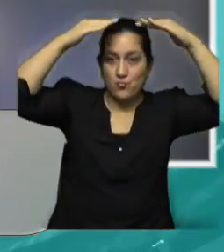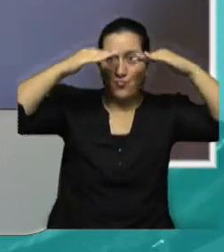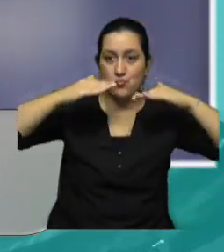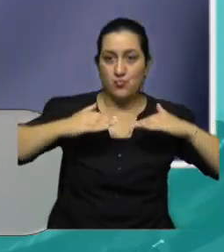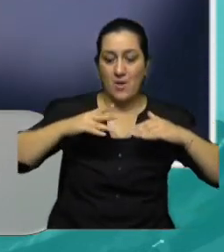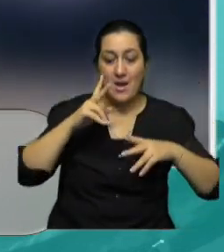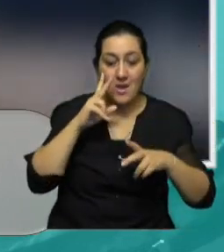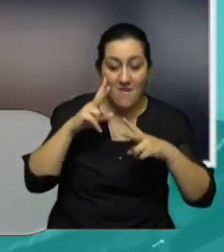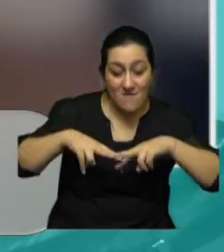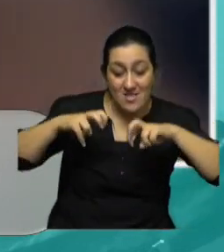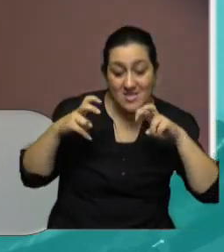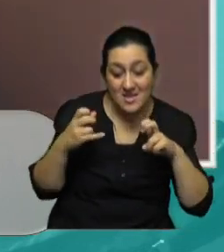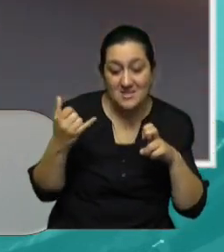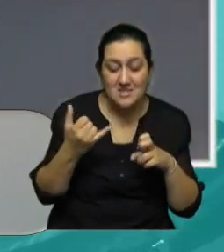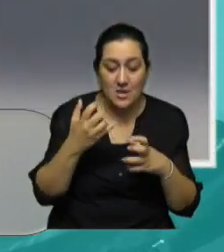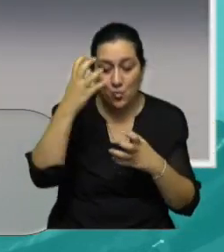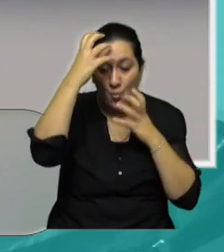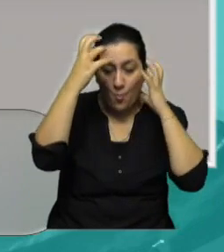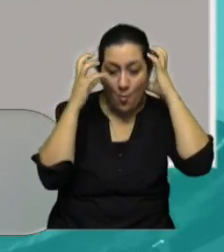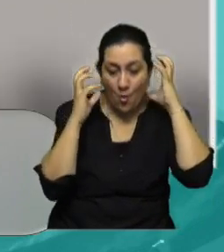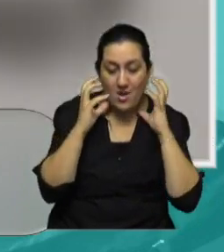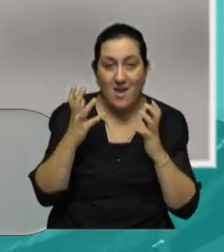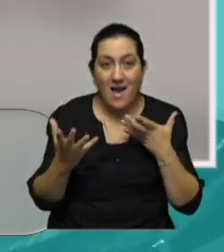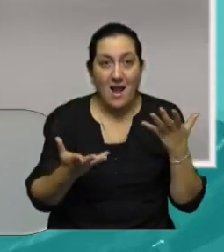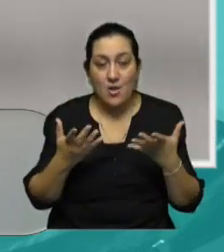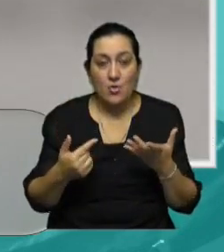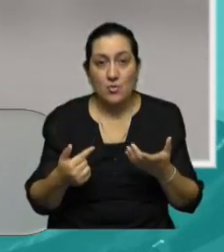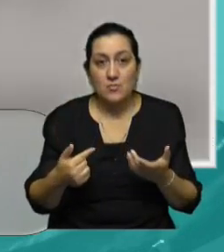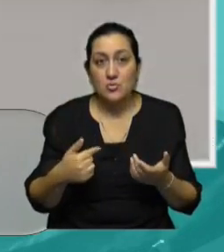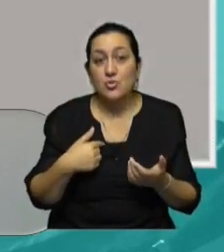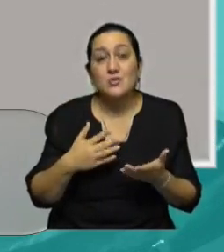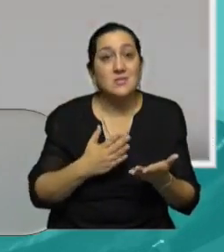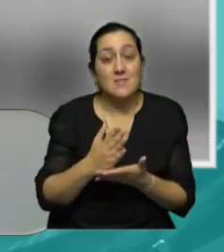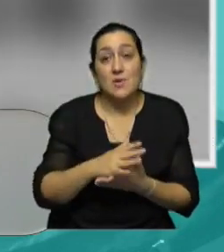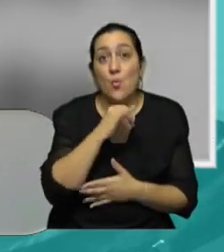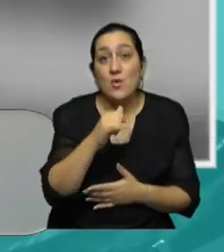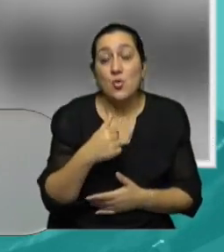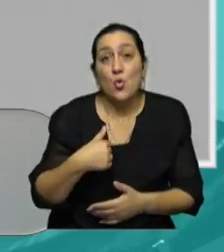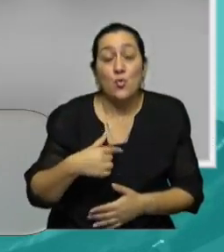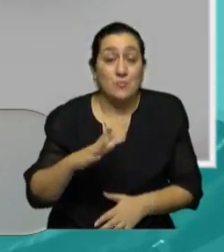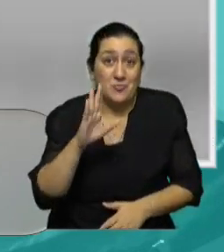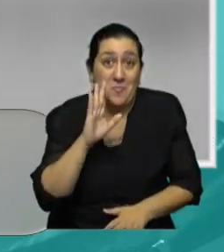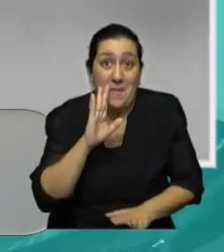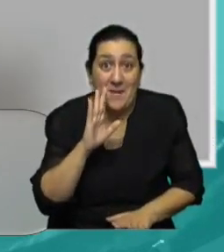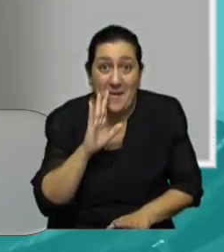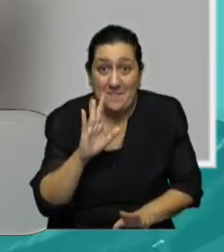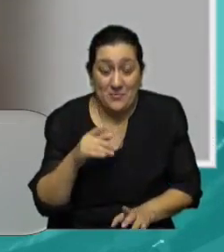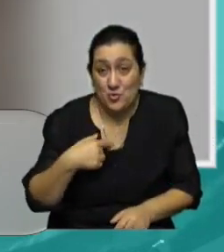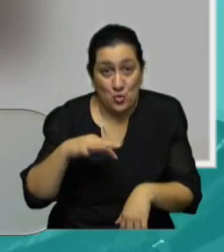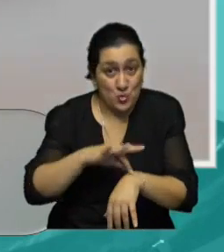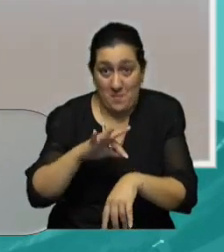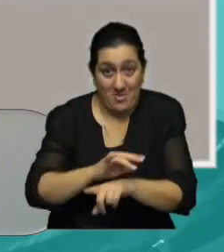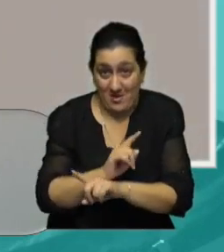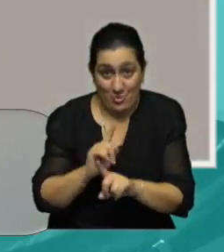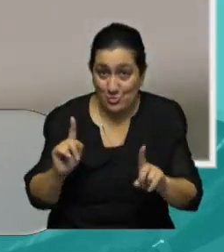tumores, si hay algo en la sustancia blanca, o sea, cosas que yo hablo desde madre siempre, por favor, aclarar eso, ¿no? Yo de formación nada que ver con la